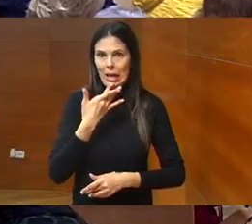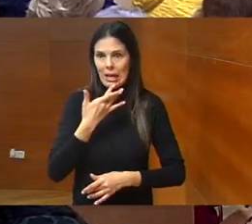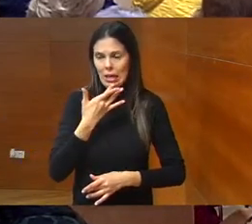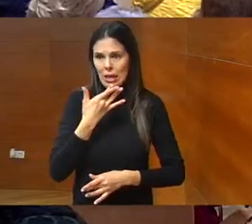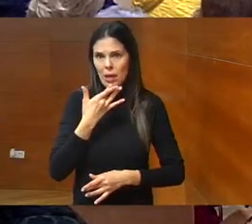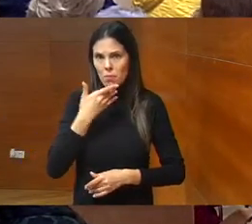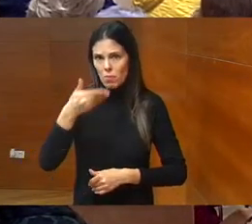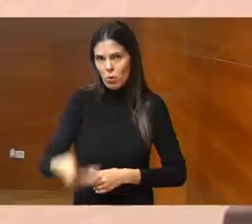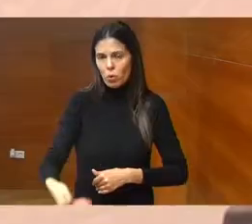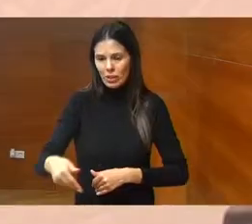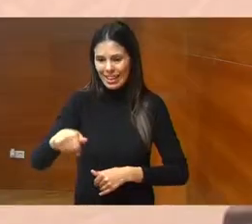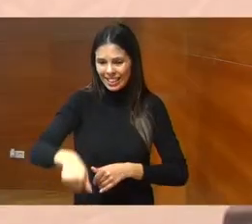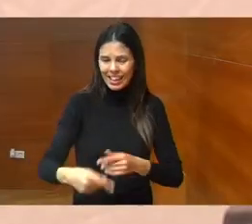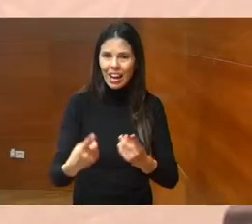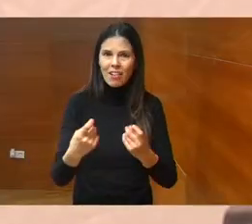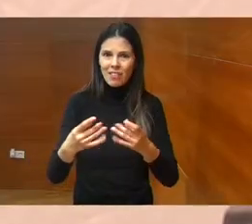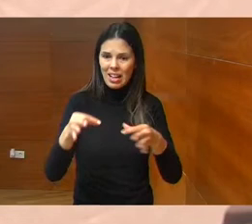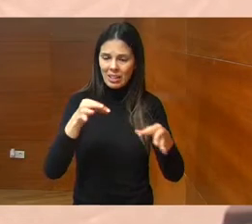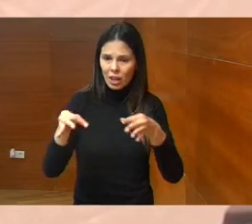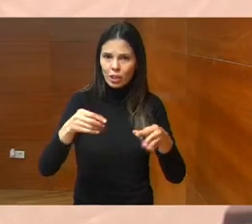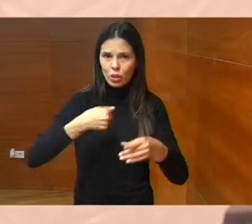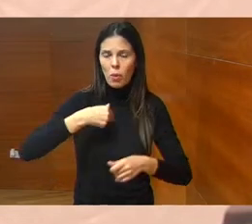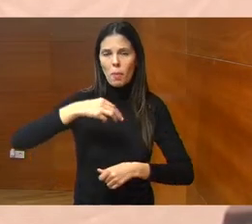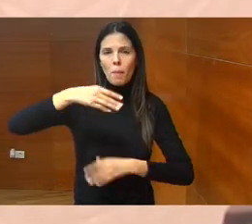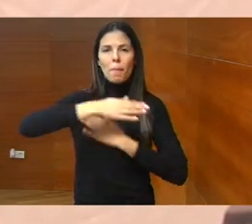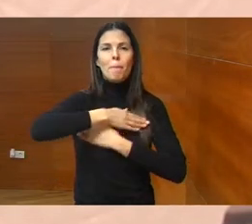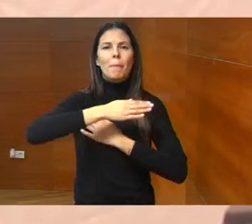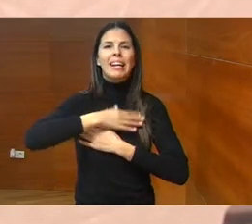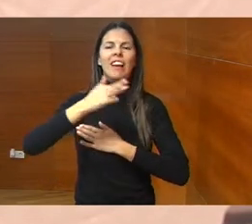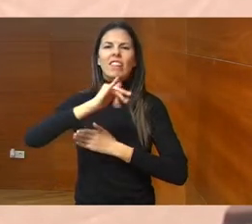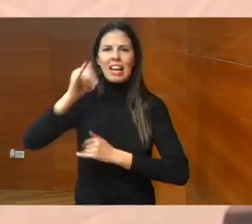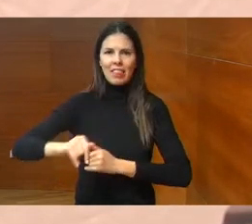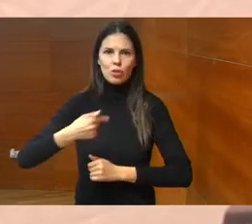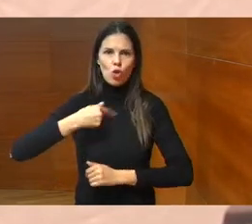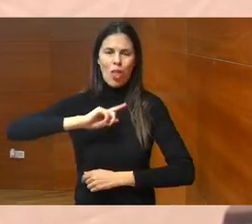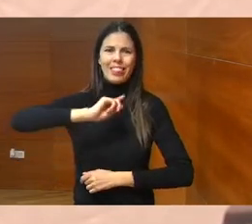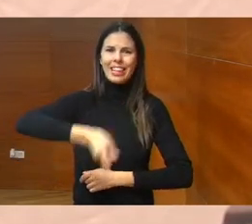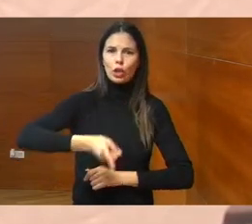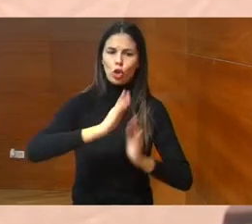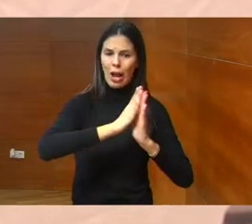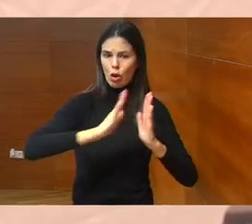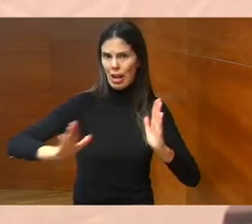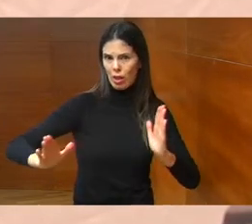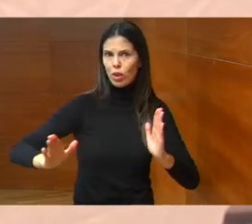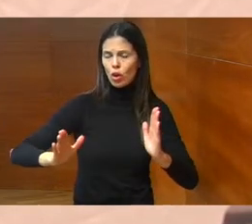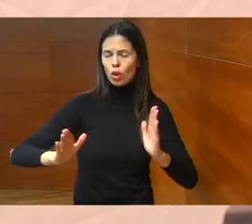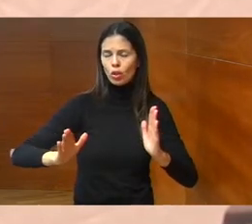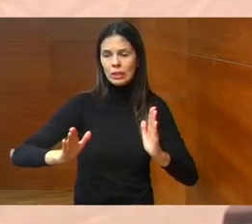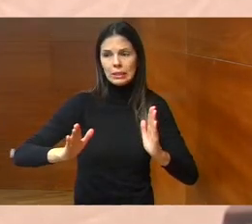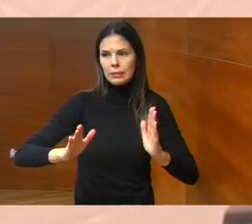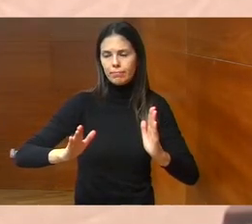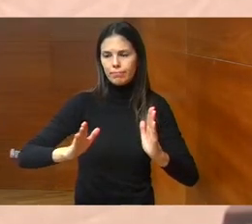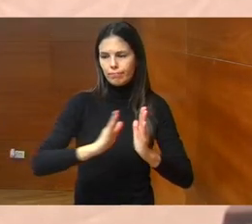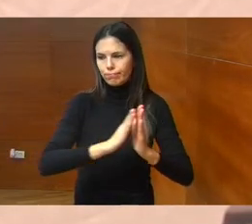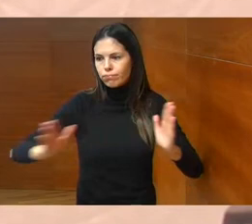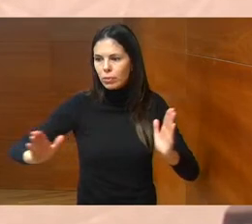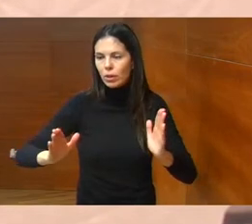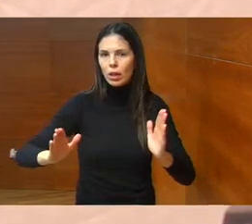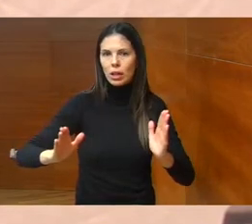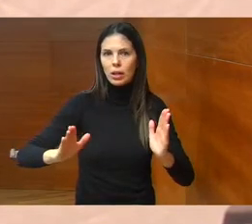faltan páginas se usan María Fernández a directora de colección que fue posible gracias a